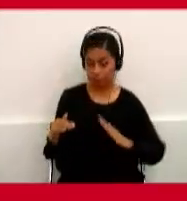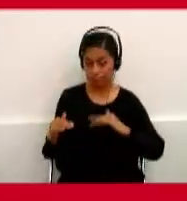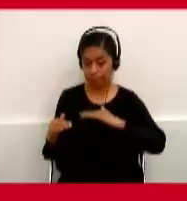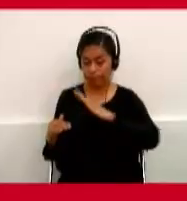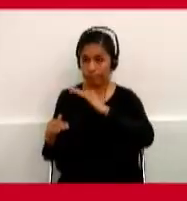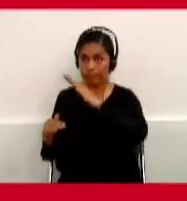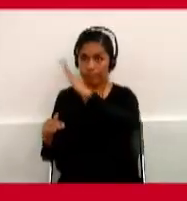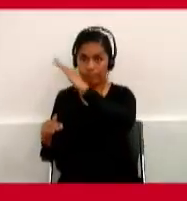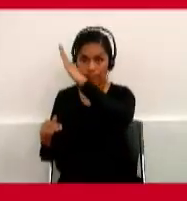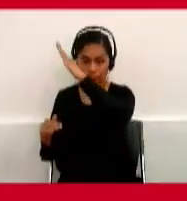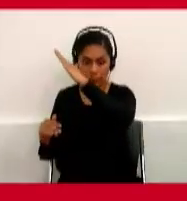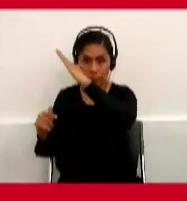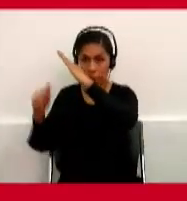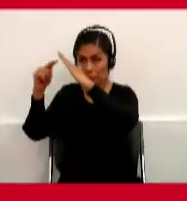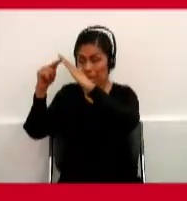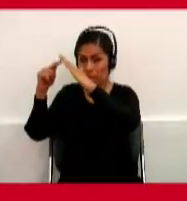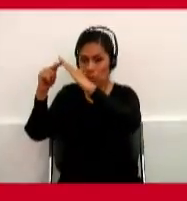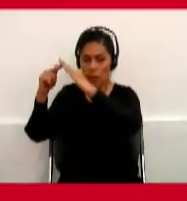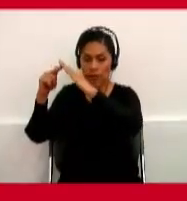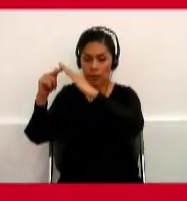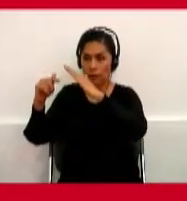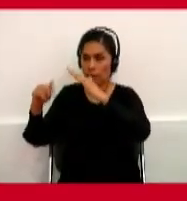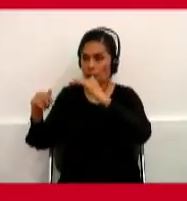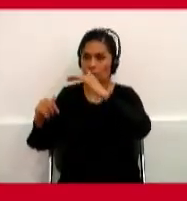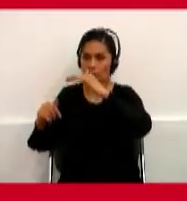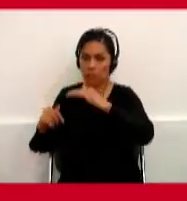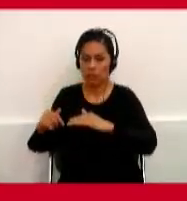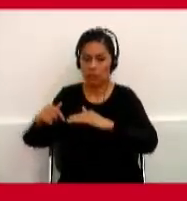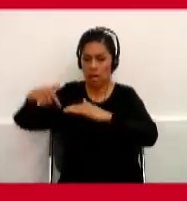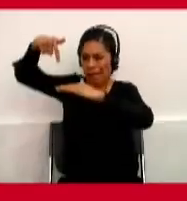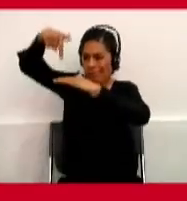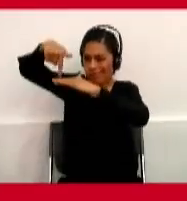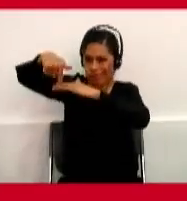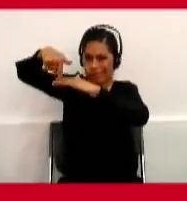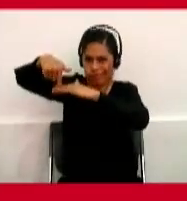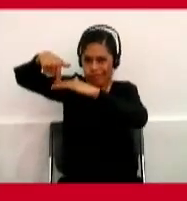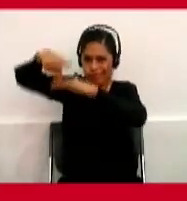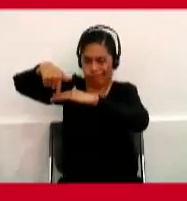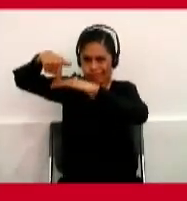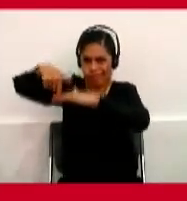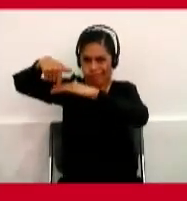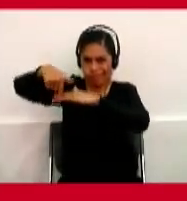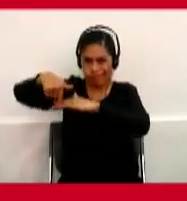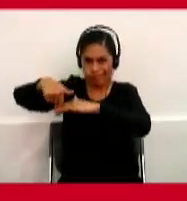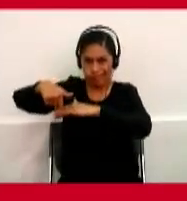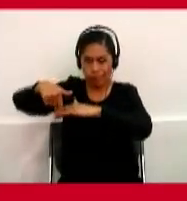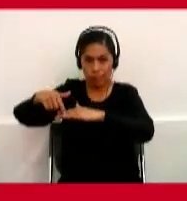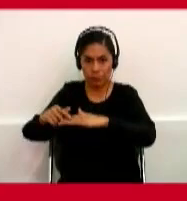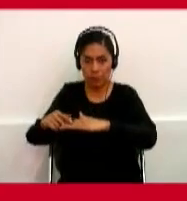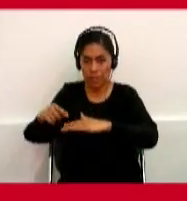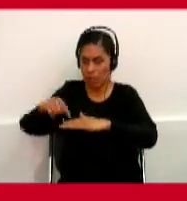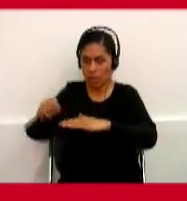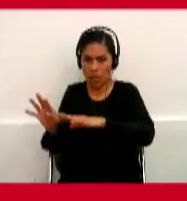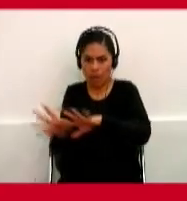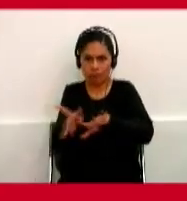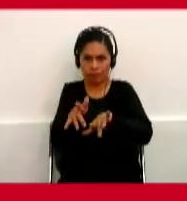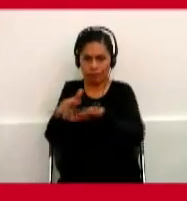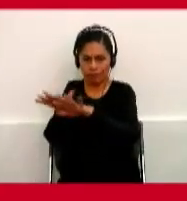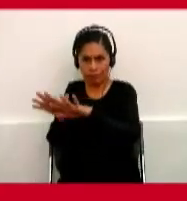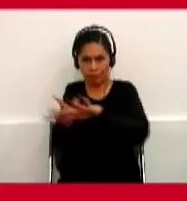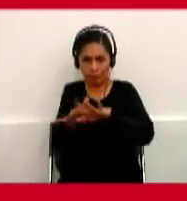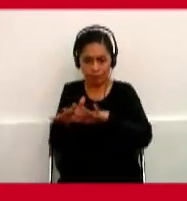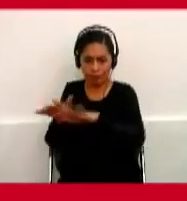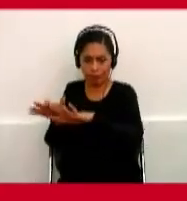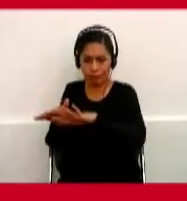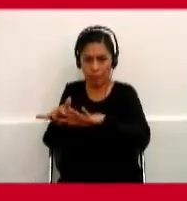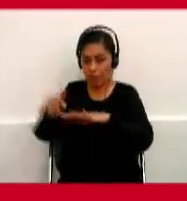empiezo a aperturar mi primer nivel y no logro que hunda, entonces se genera un vacío en términos de aire, que al momento que el hanging